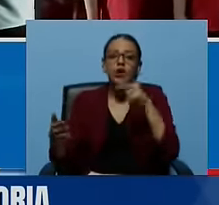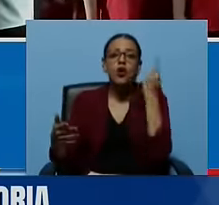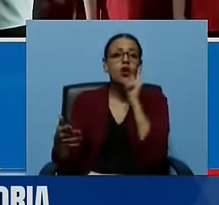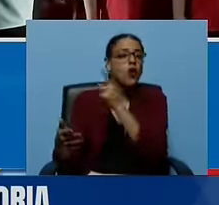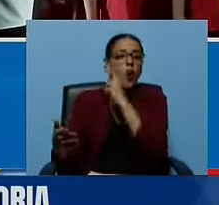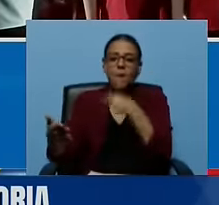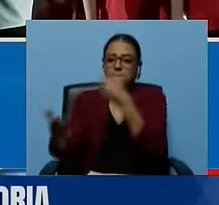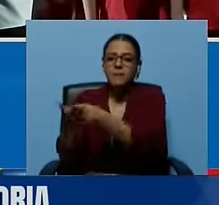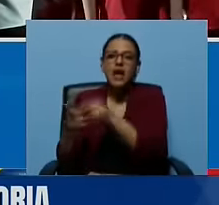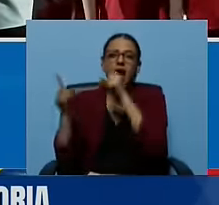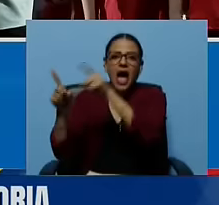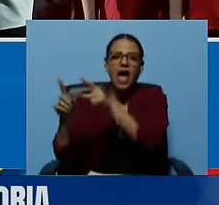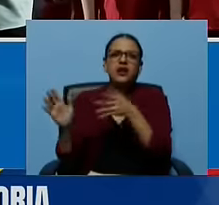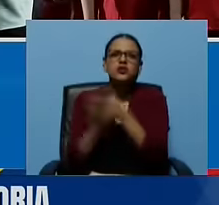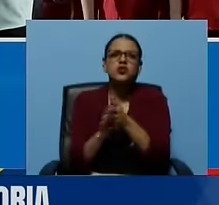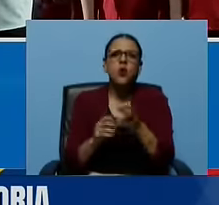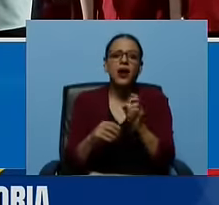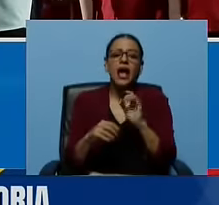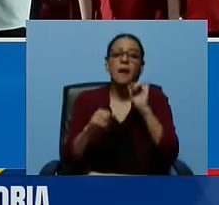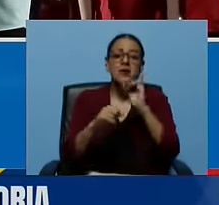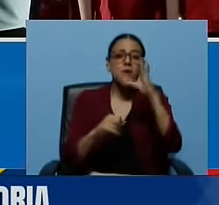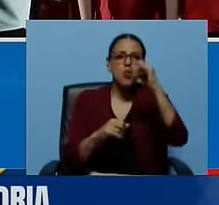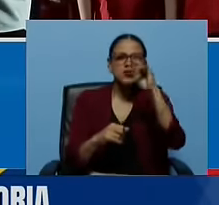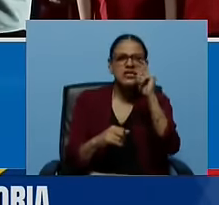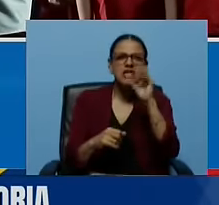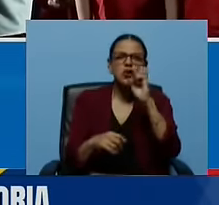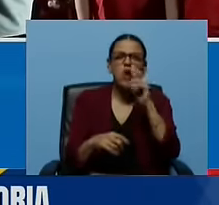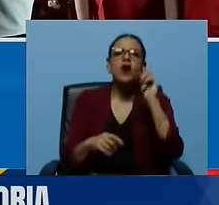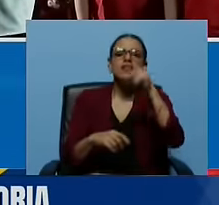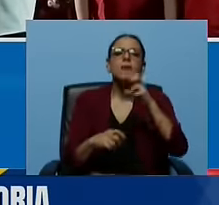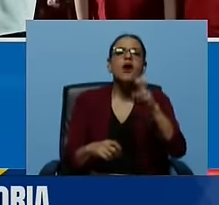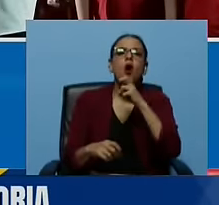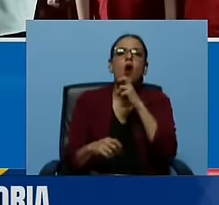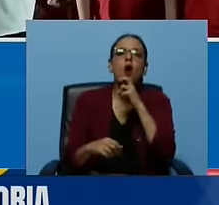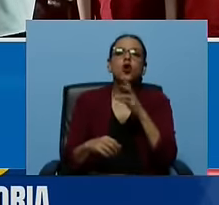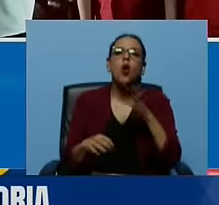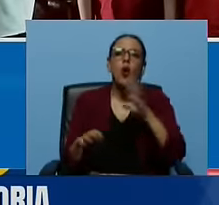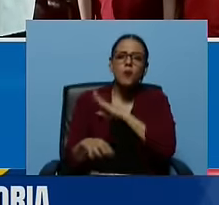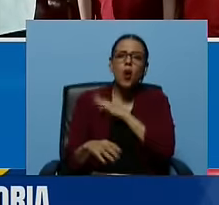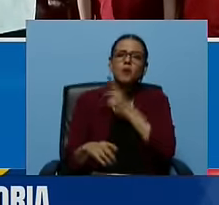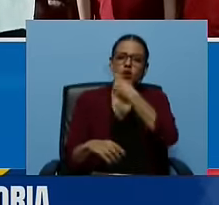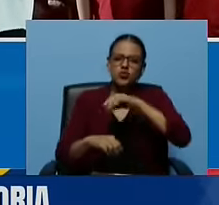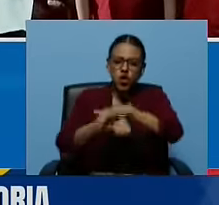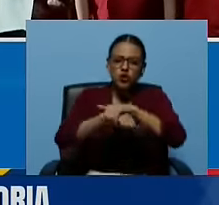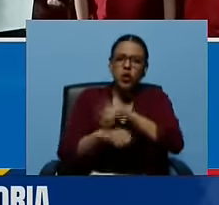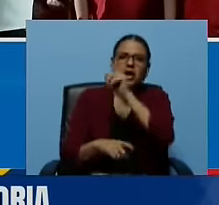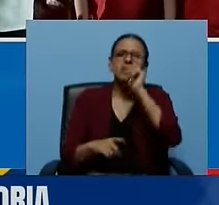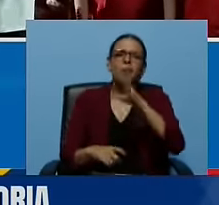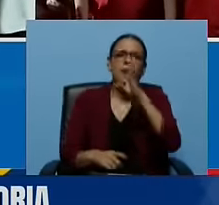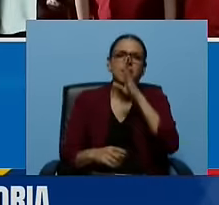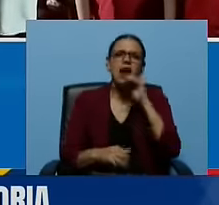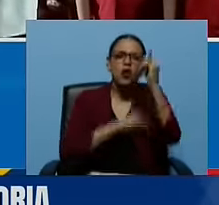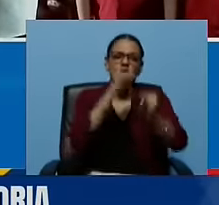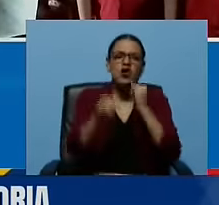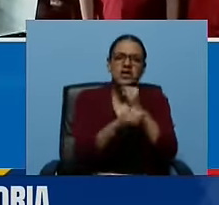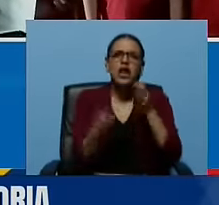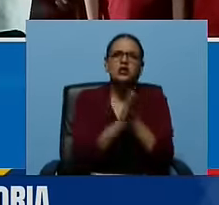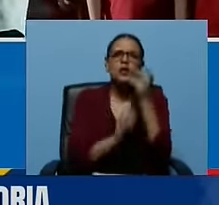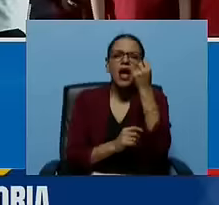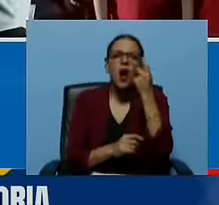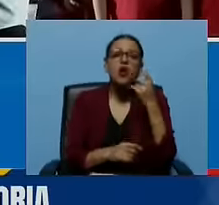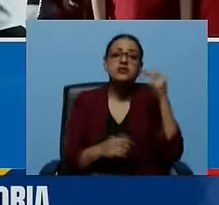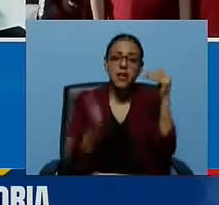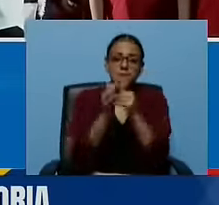Citgo, el oro de Londres y las cuentas bancarias internacionales que nos han secuestrado por 11.000 millones de dólares.